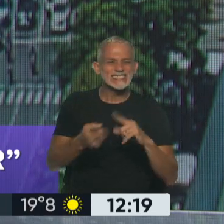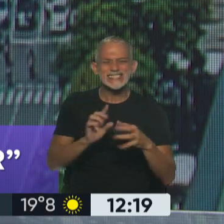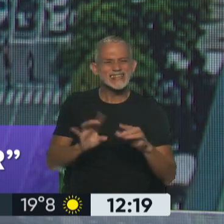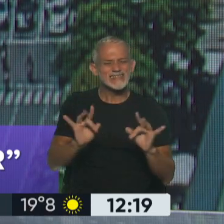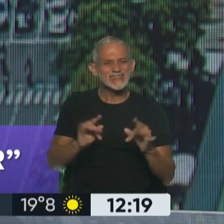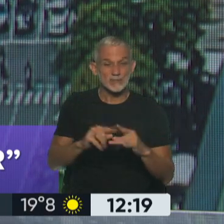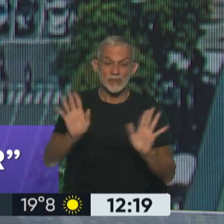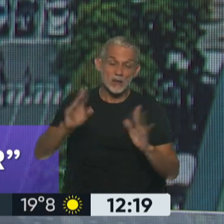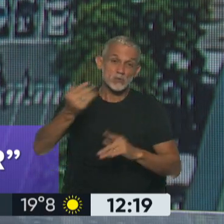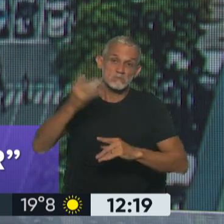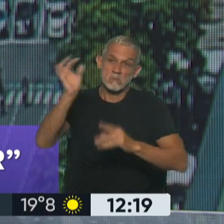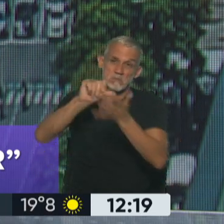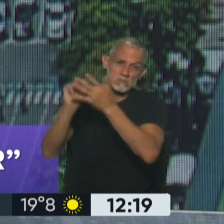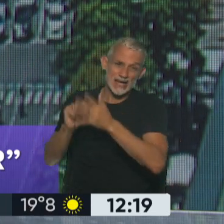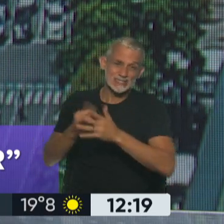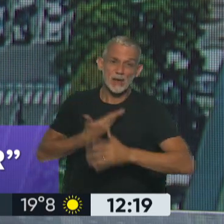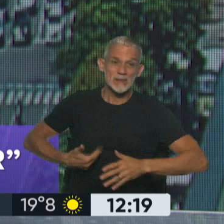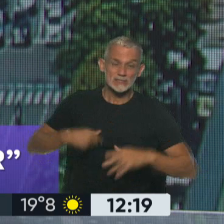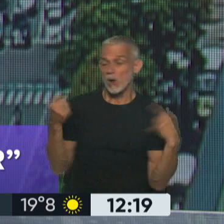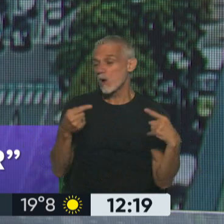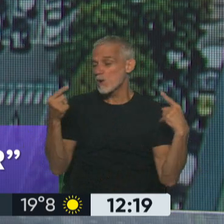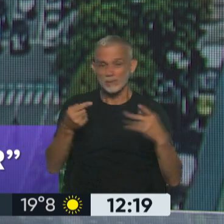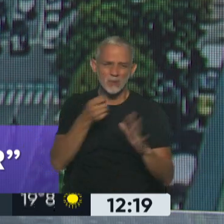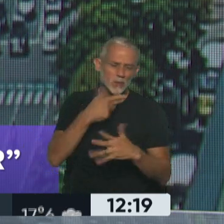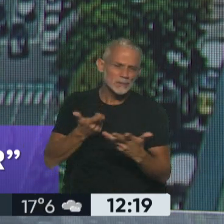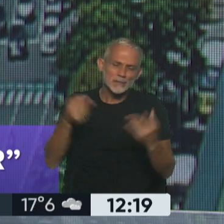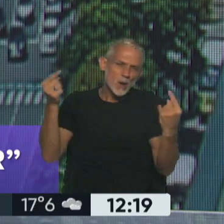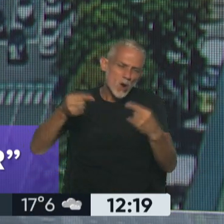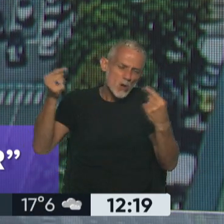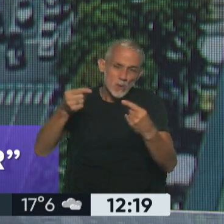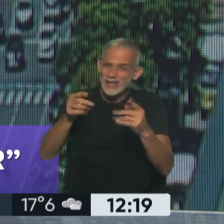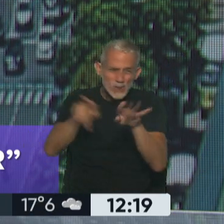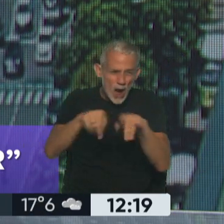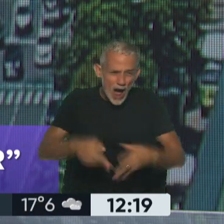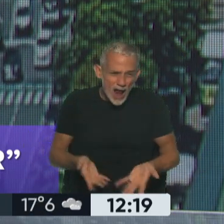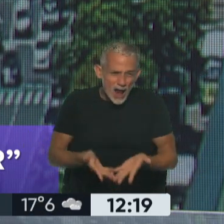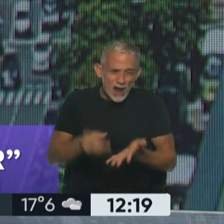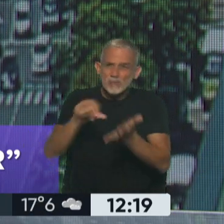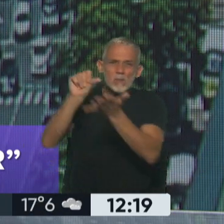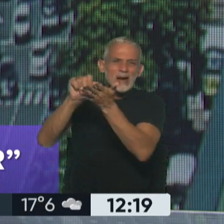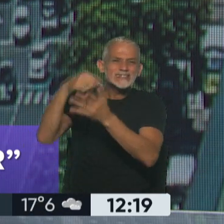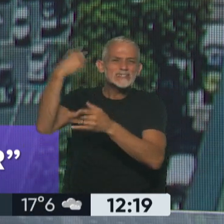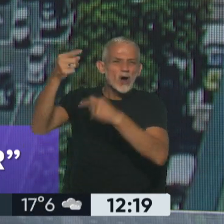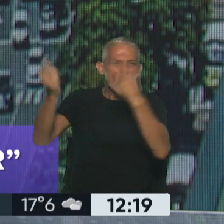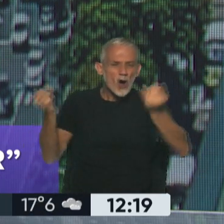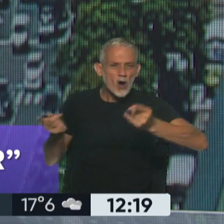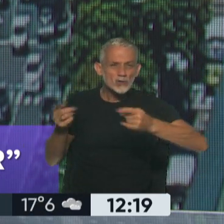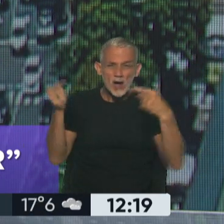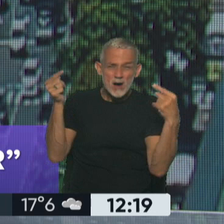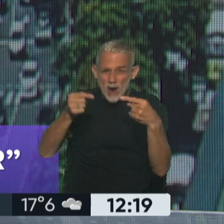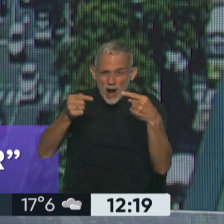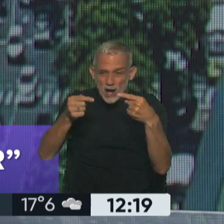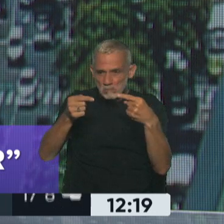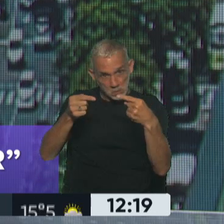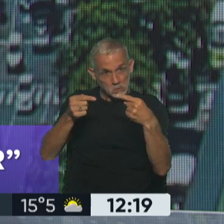incluso con presidentes que tienen los mismos niveles de enfrentamiento, líderes políticos que tienen las mismas diferencias en términos políticos e ideológicas que acá en